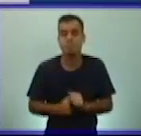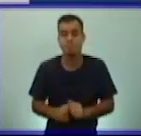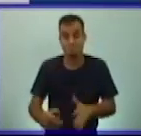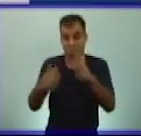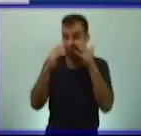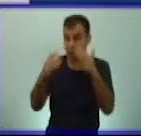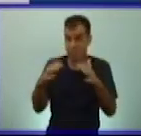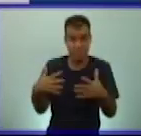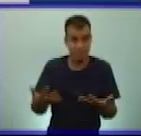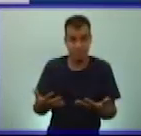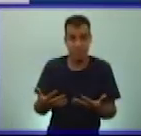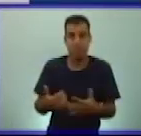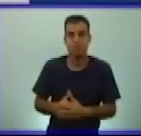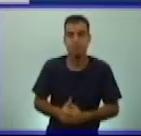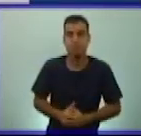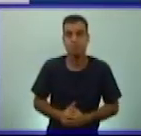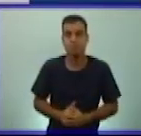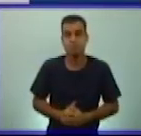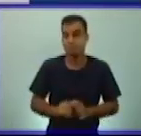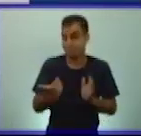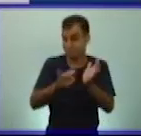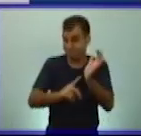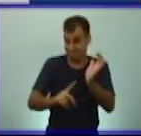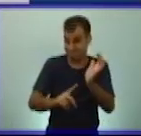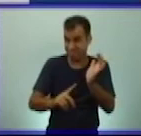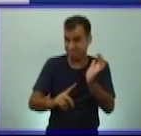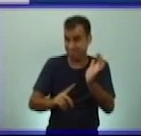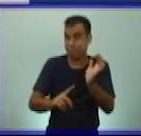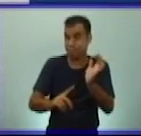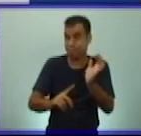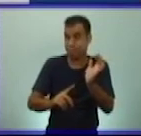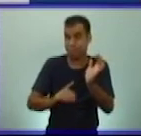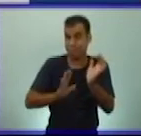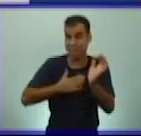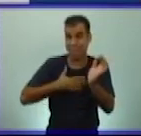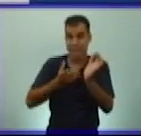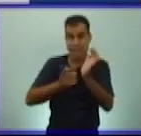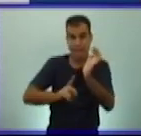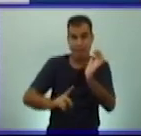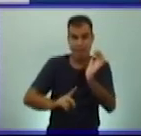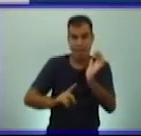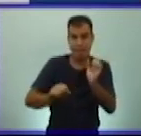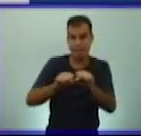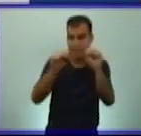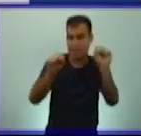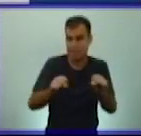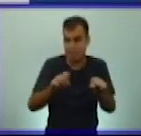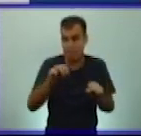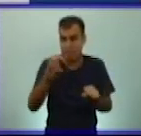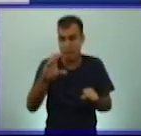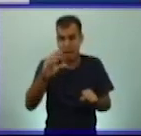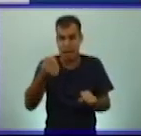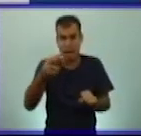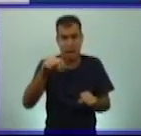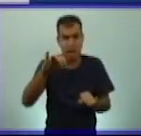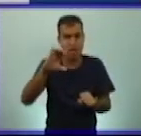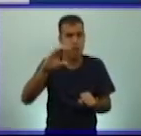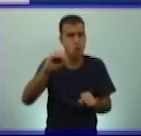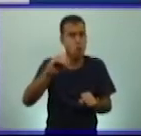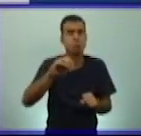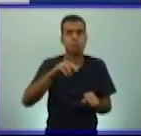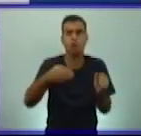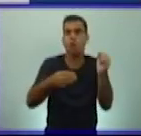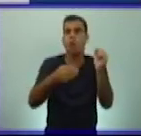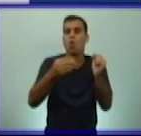importante, desde el punto de vista energético, las energías en los sistemas mecánicos son de tipo potencial y de tipo